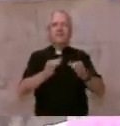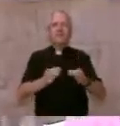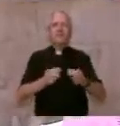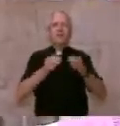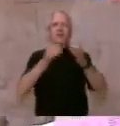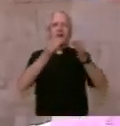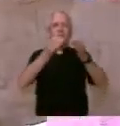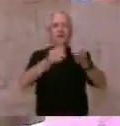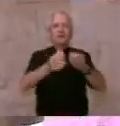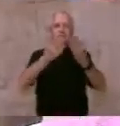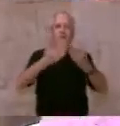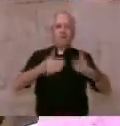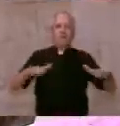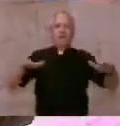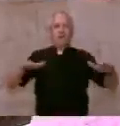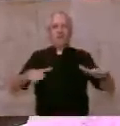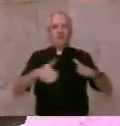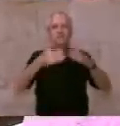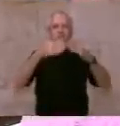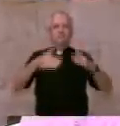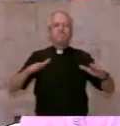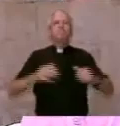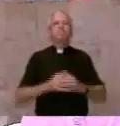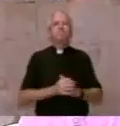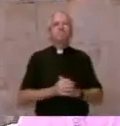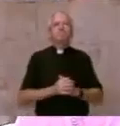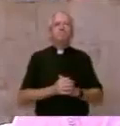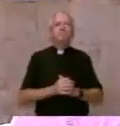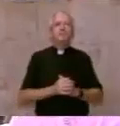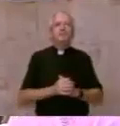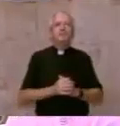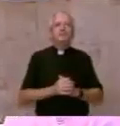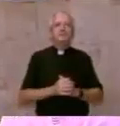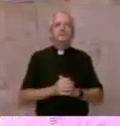marcha de la iglesia como canto de entrada.